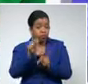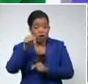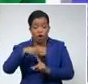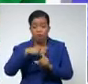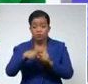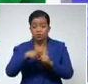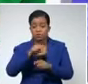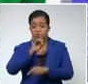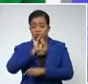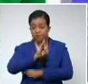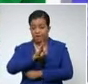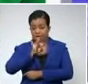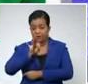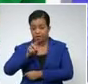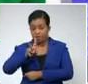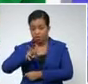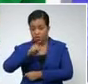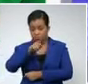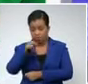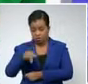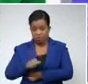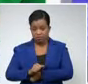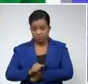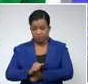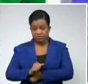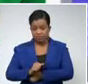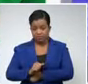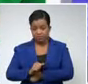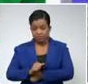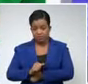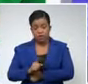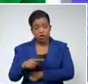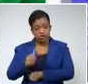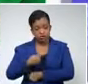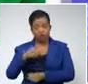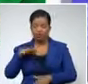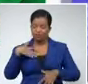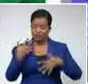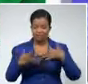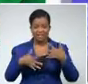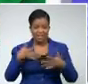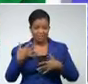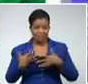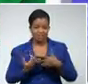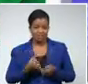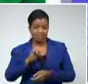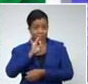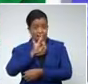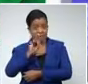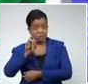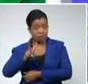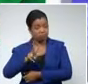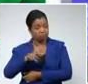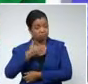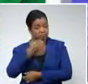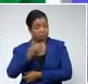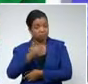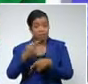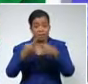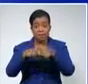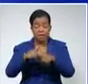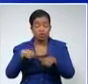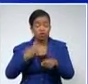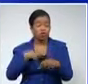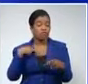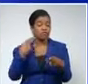casos, pues indiscutiblemente nos alegra, pero de todas formas no hay que confiar.